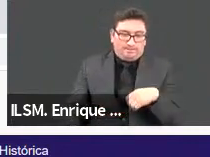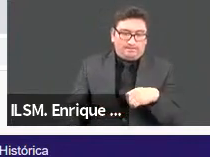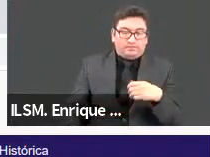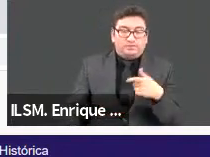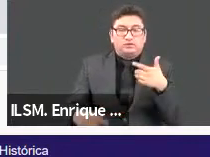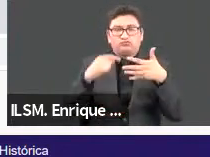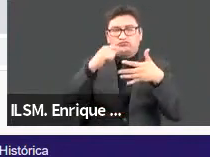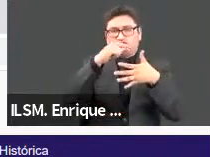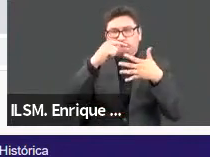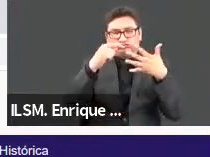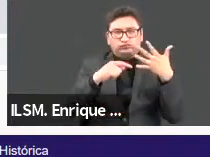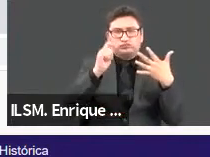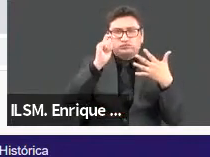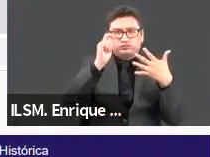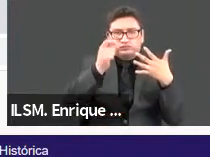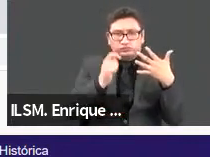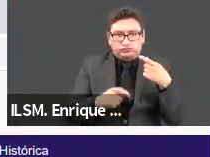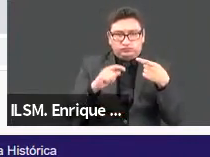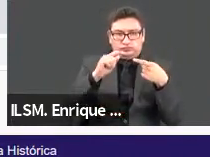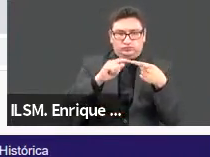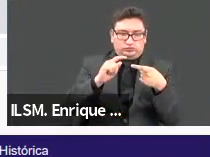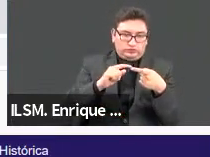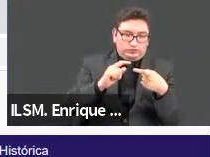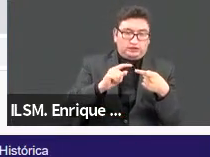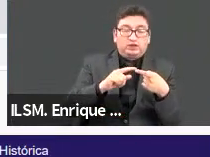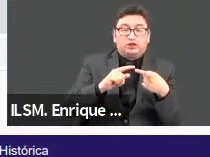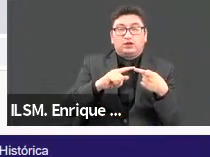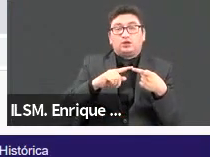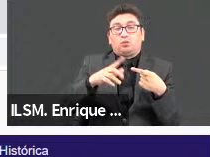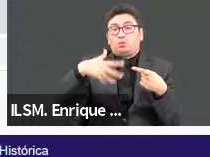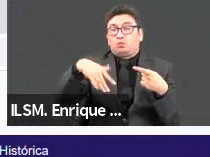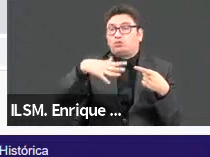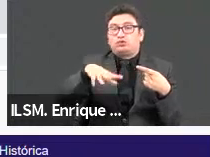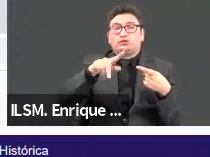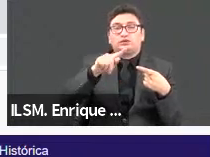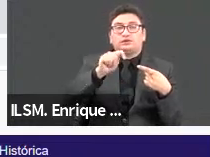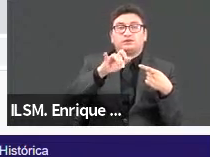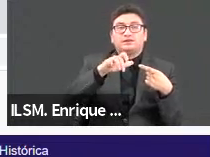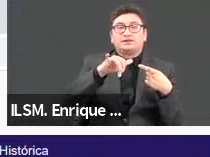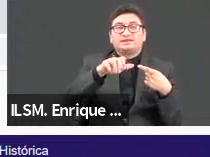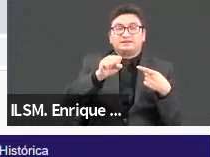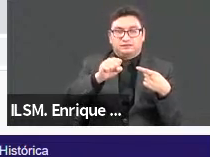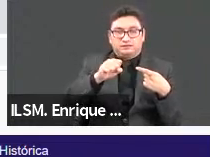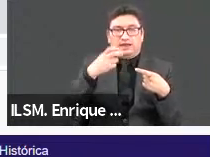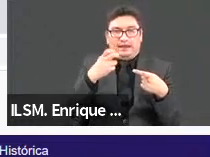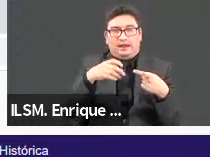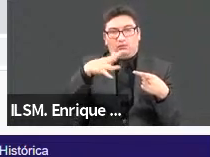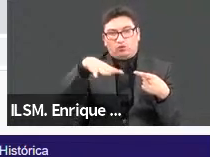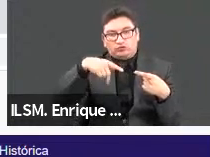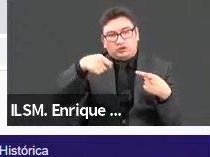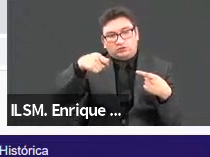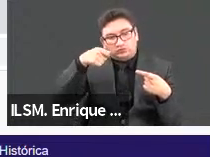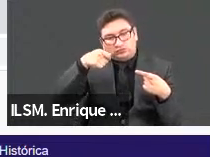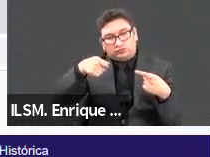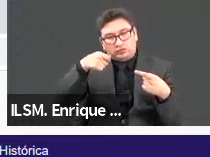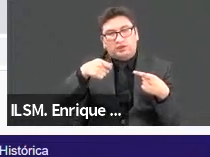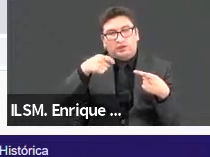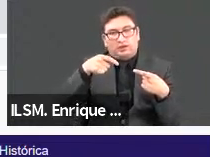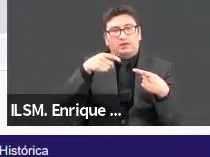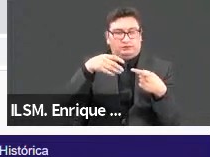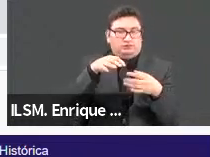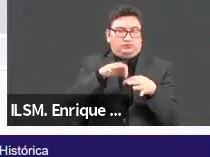Comenzaremos por la consulta por tesis. Estos ya es un buscador avanzado, precisamente de